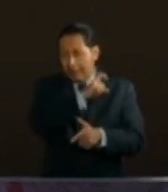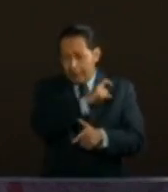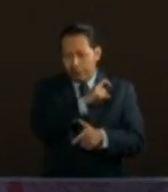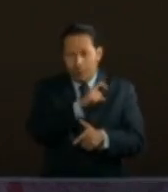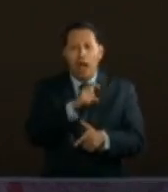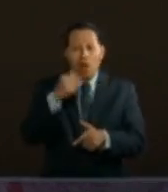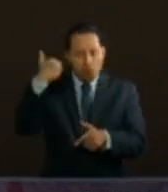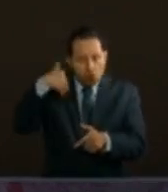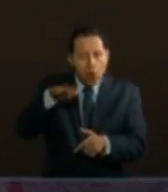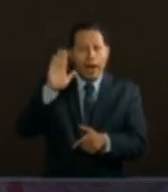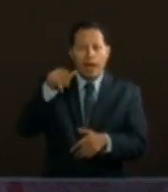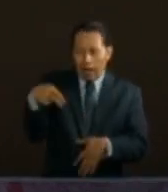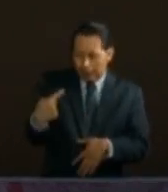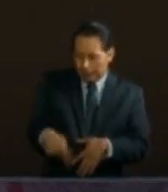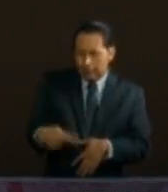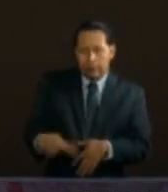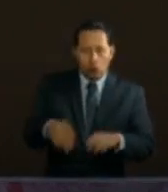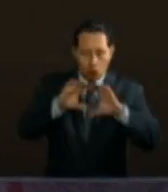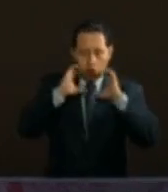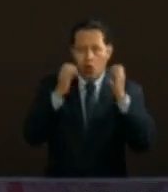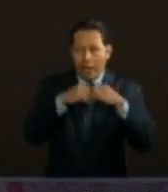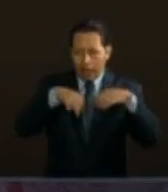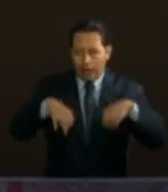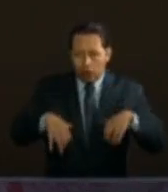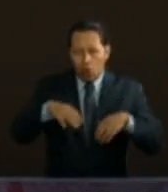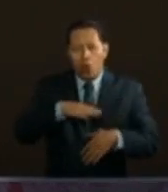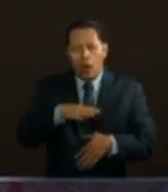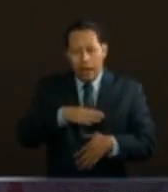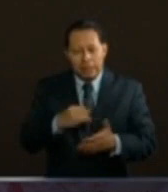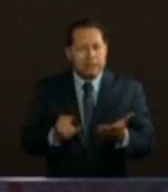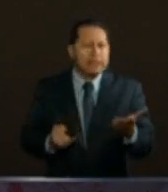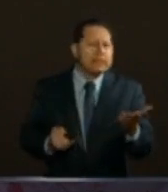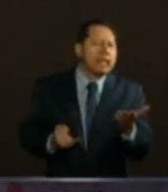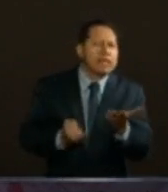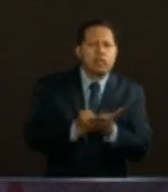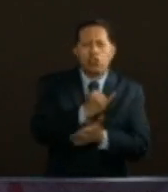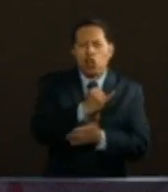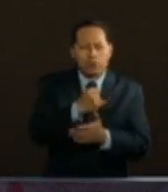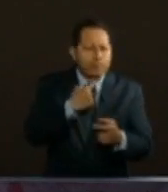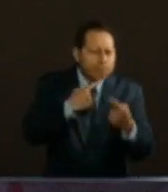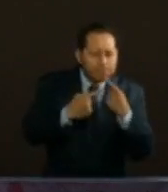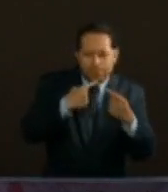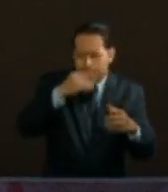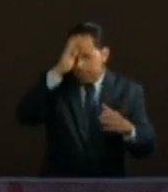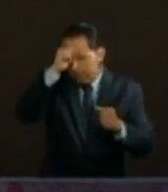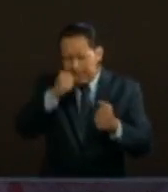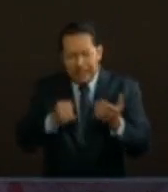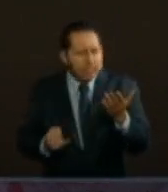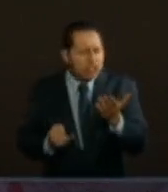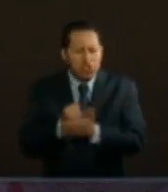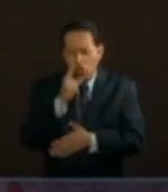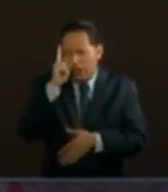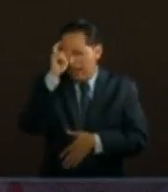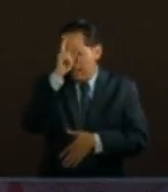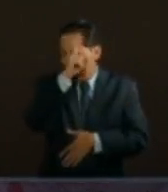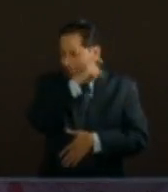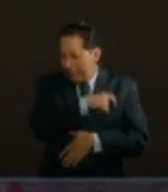Congreso que se tomaron decisiones difíciles, dolorosas pero